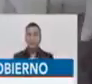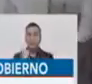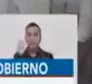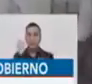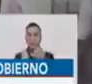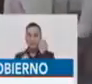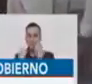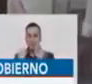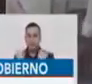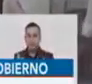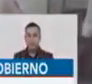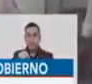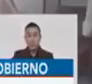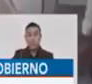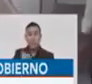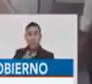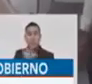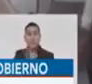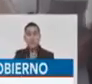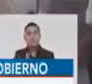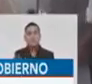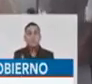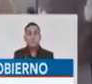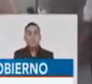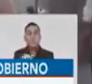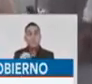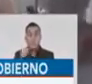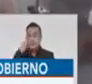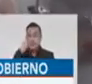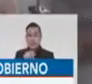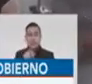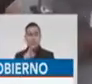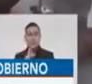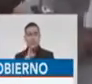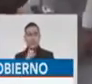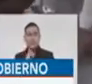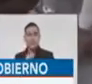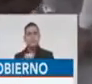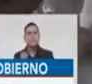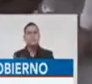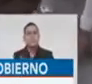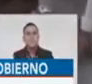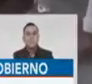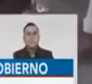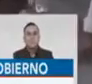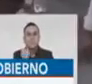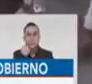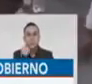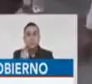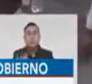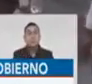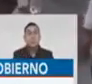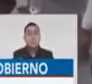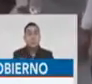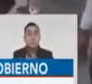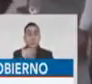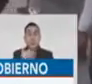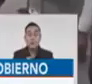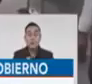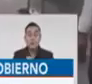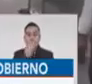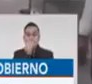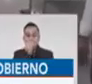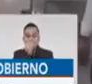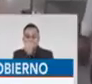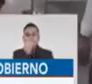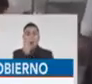Con esos hospitales podrá tener 477 nuevas camas. Guatemala construyó 6 hospitales temporales con una capacidad